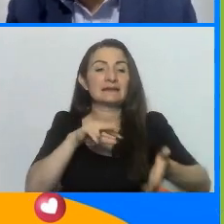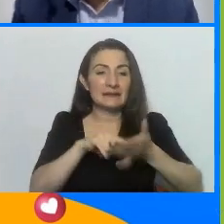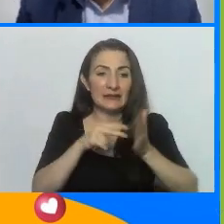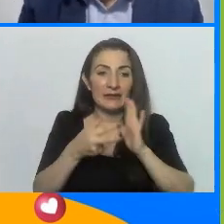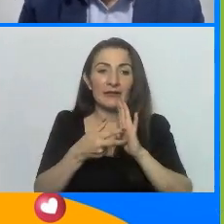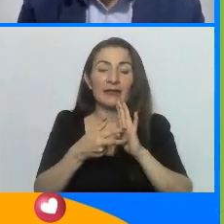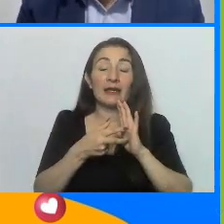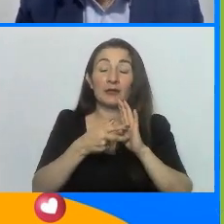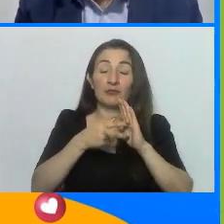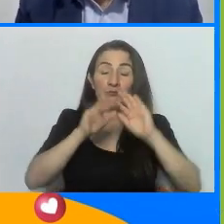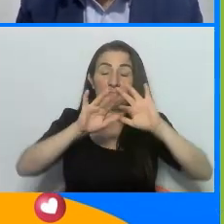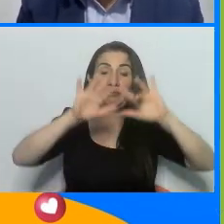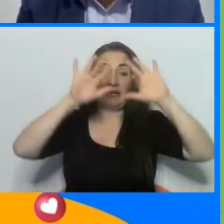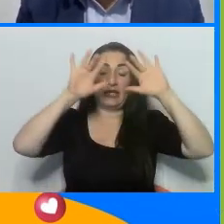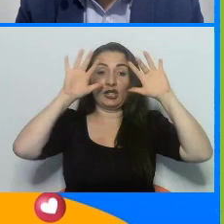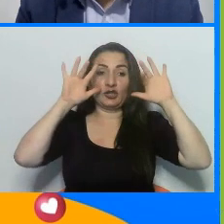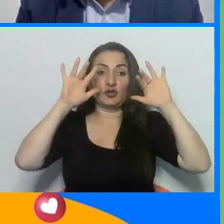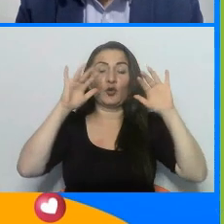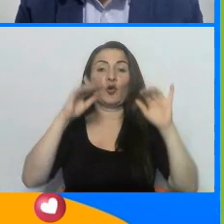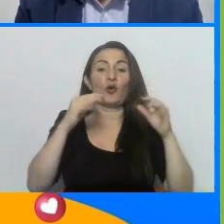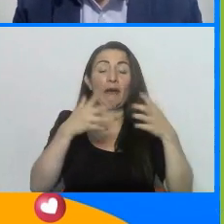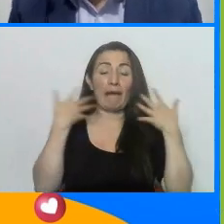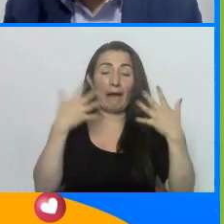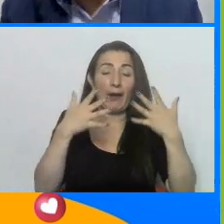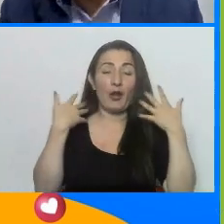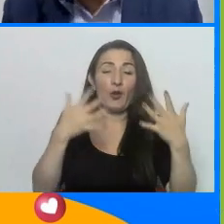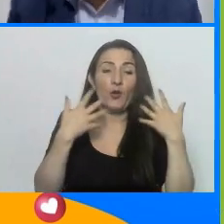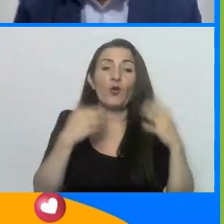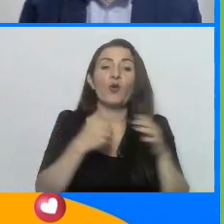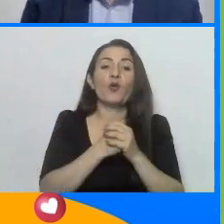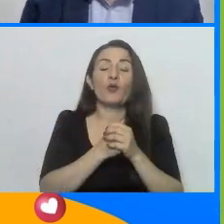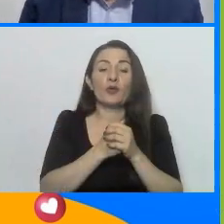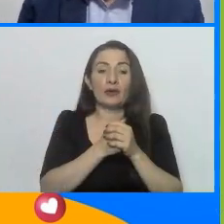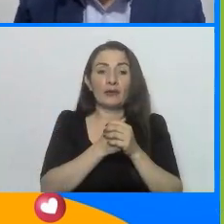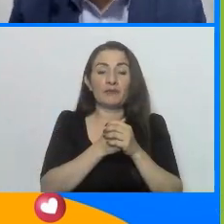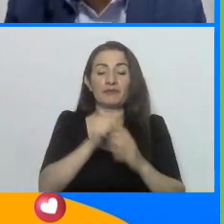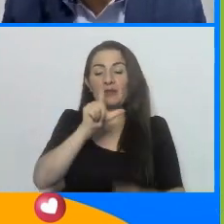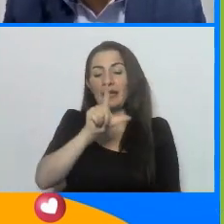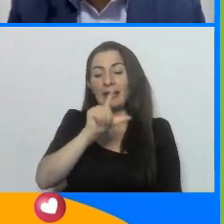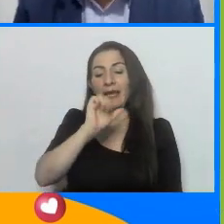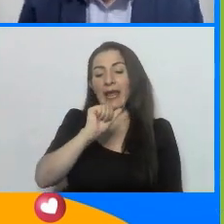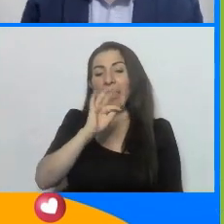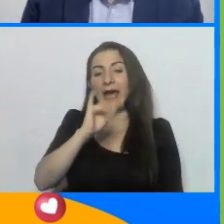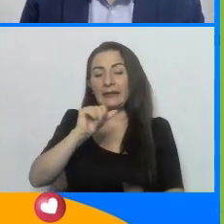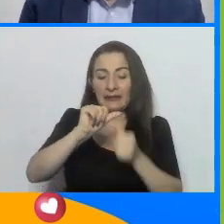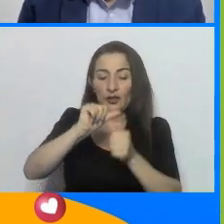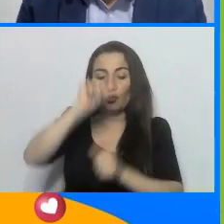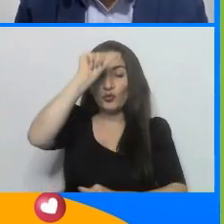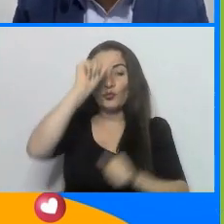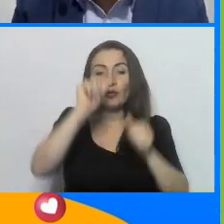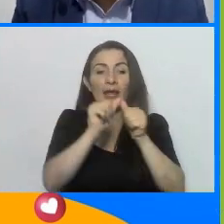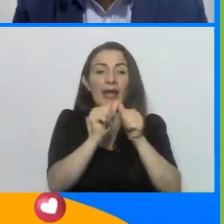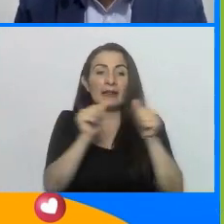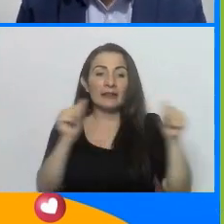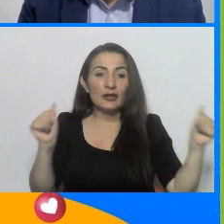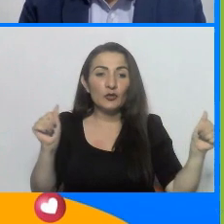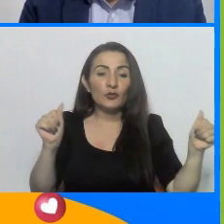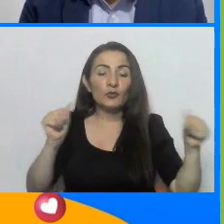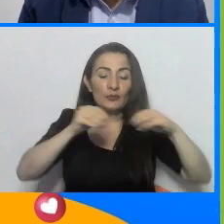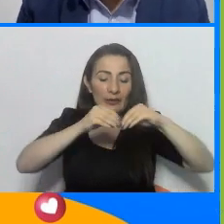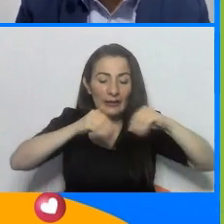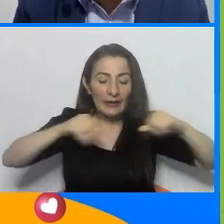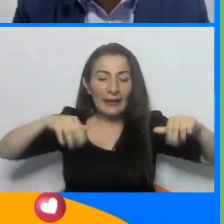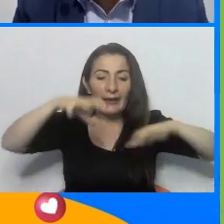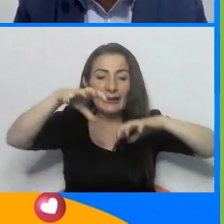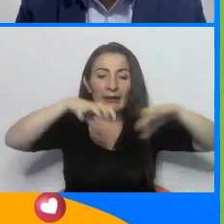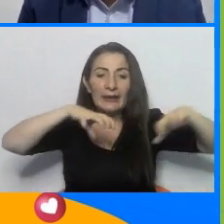en brillo solar, ¿sí? Es la que nos produce el calor. La latitud, la altitud, el relieve, la